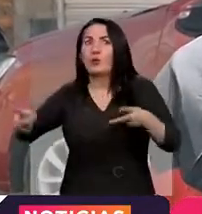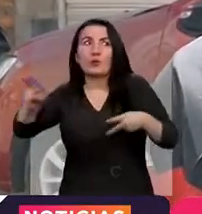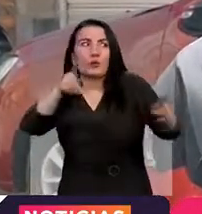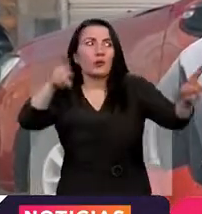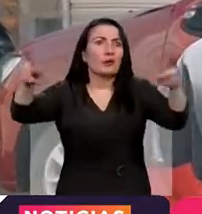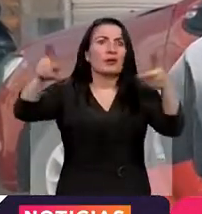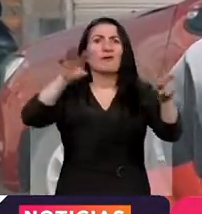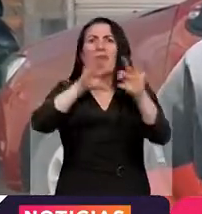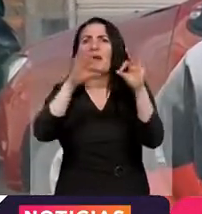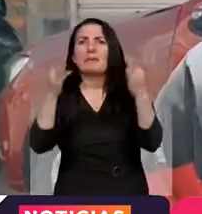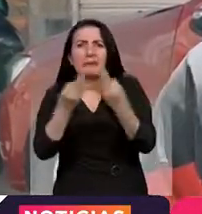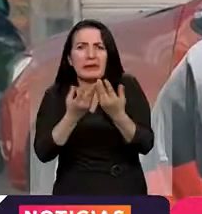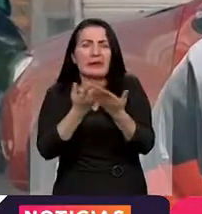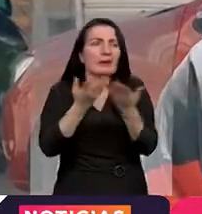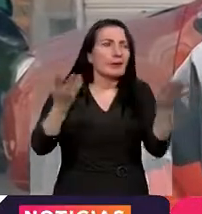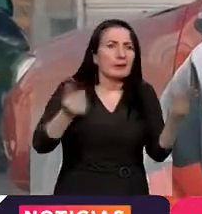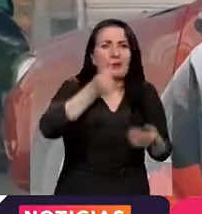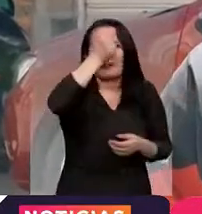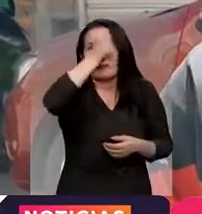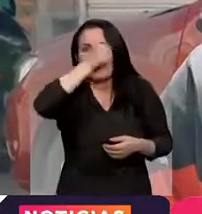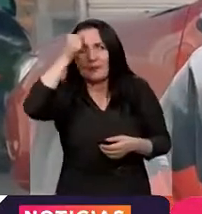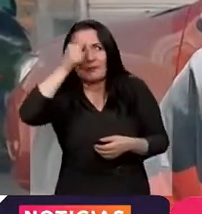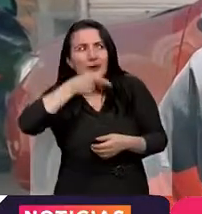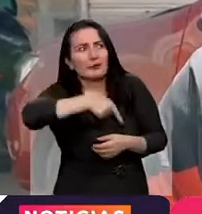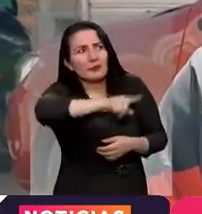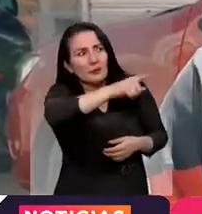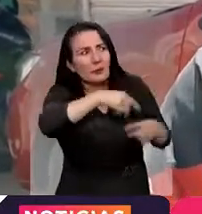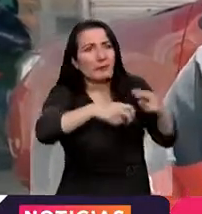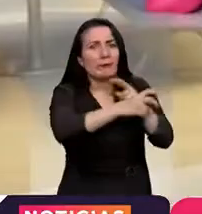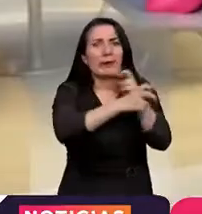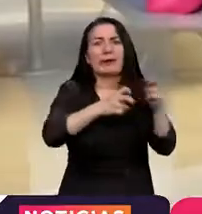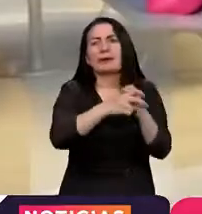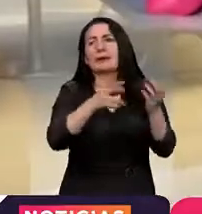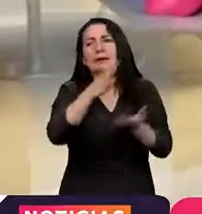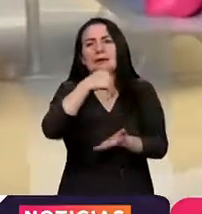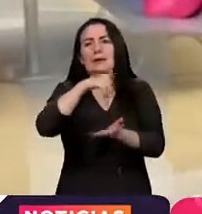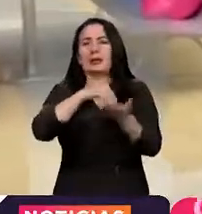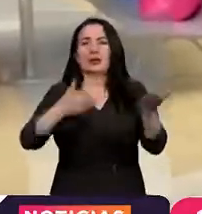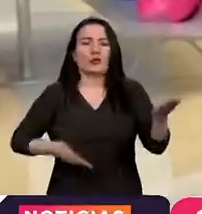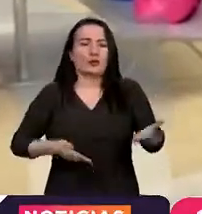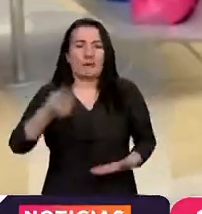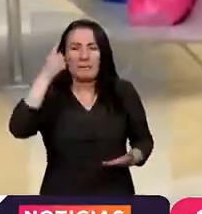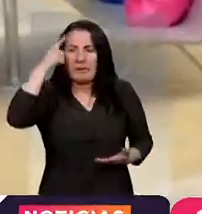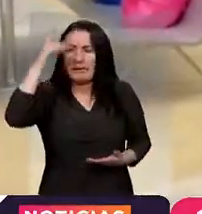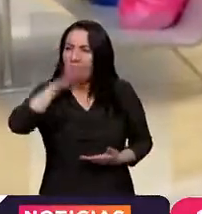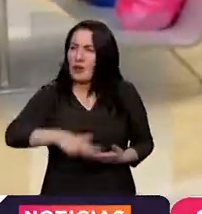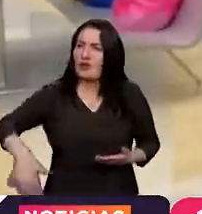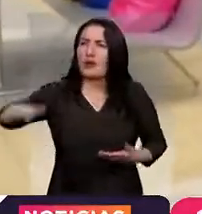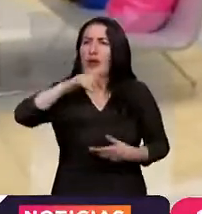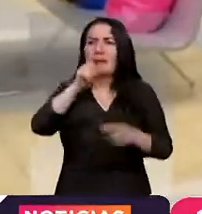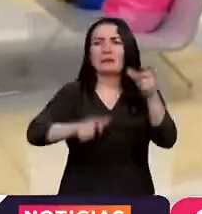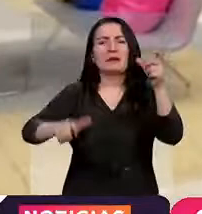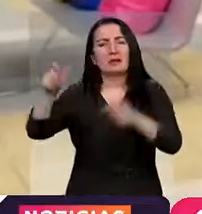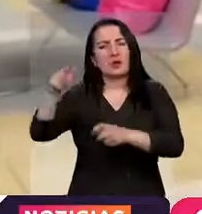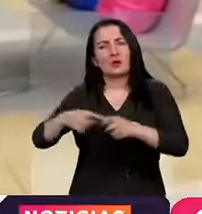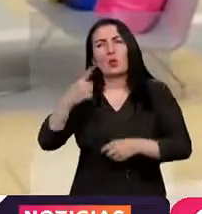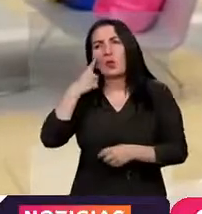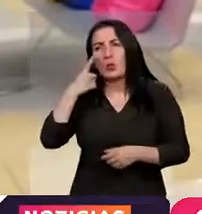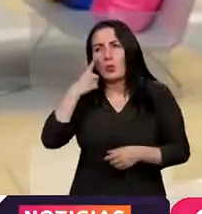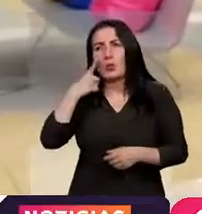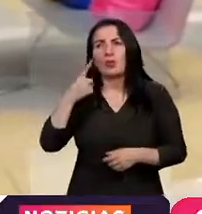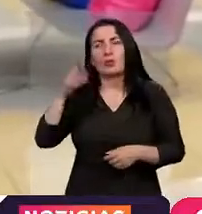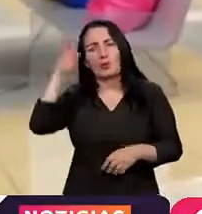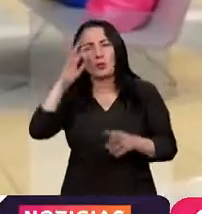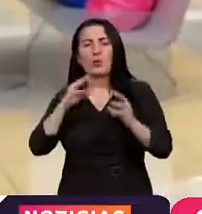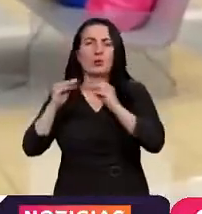sus familias, que tienen que movilizarse tal vez hacia el parque de Soacha, hacia los dos centros comerciales. No piensan en todas las personas, creo que hay que hacer un